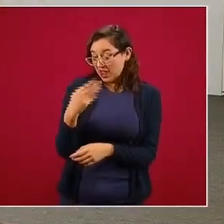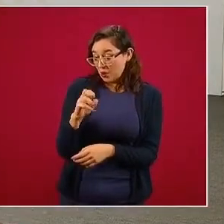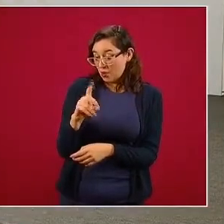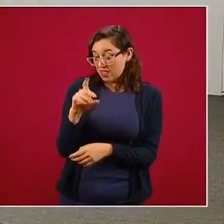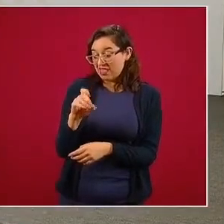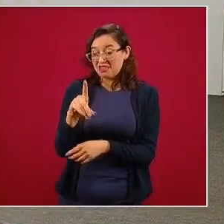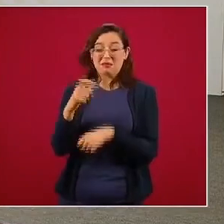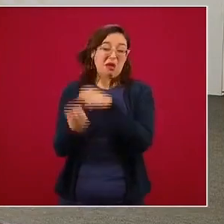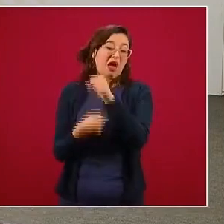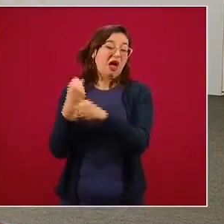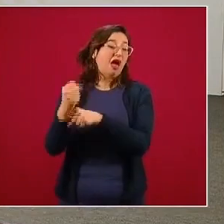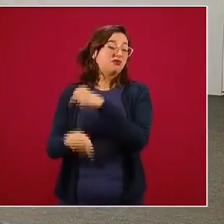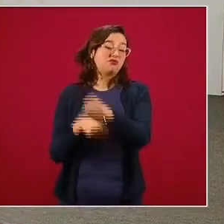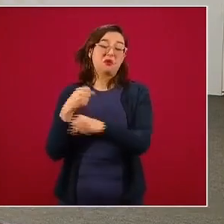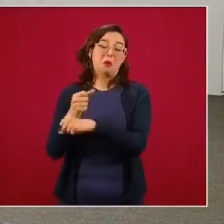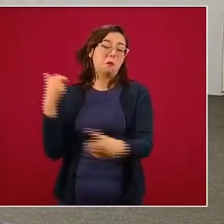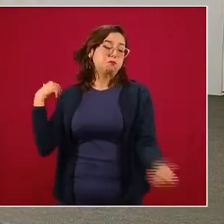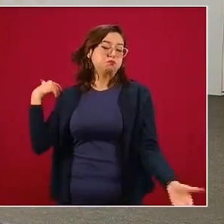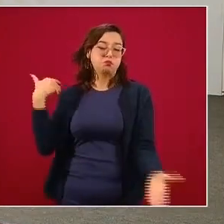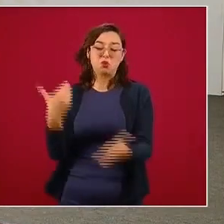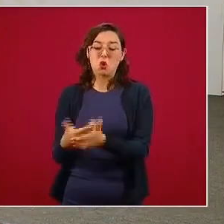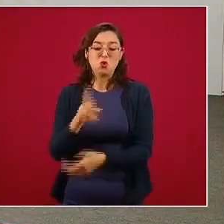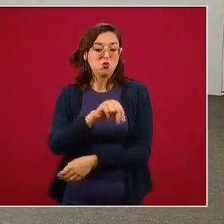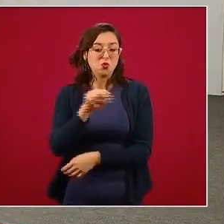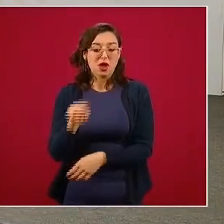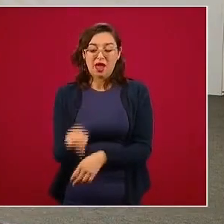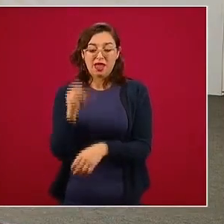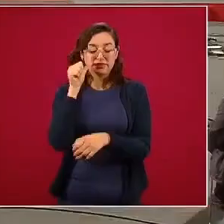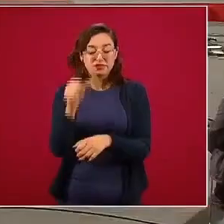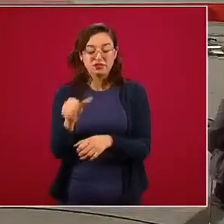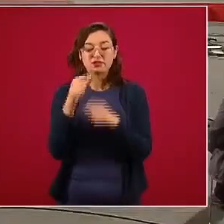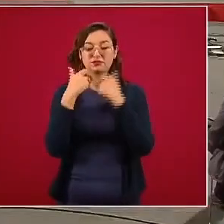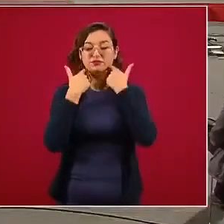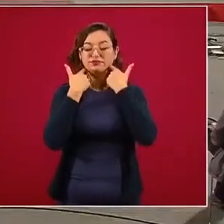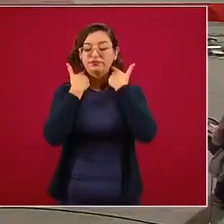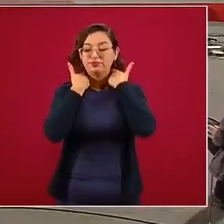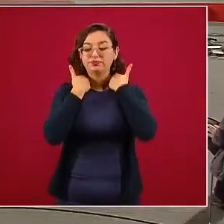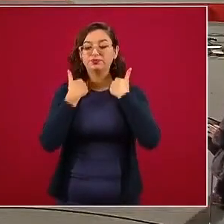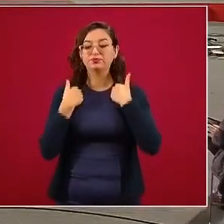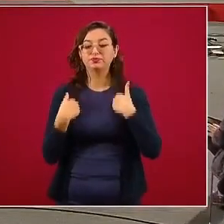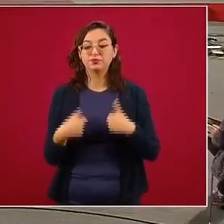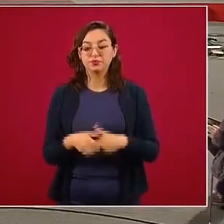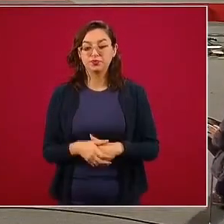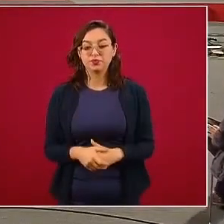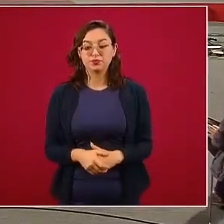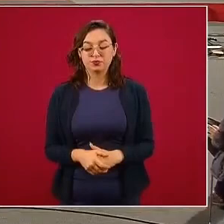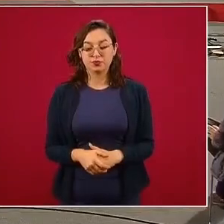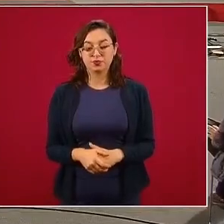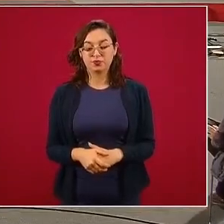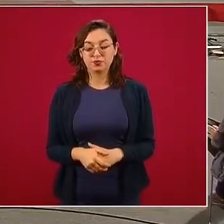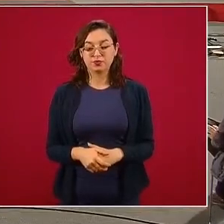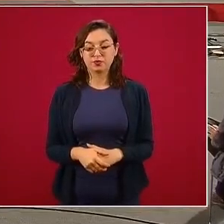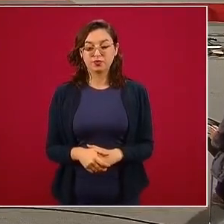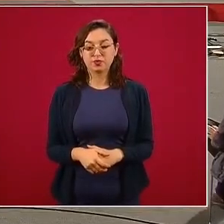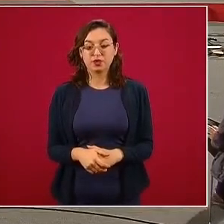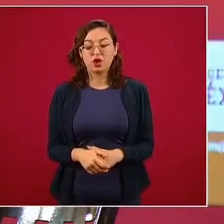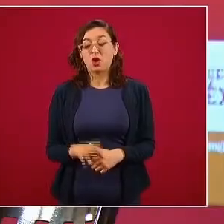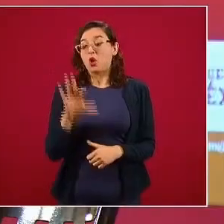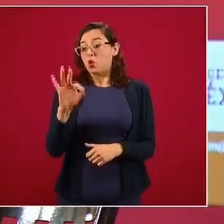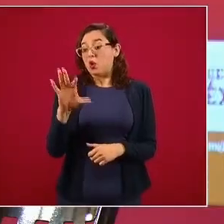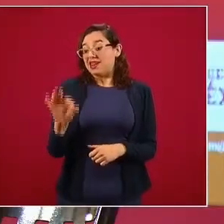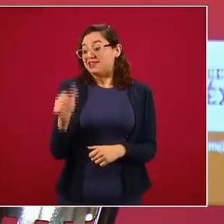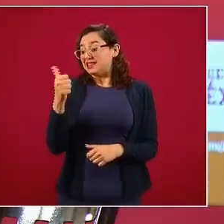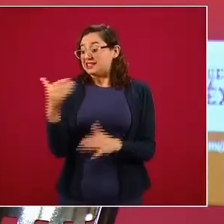de muchos años nuestro Sistema Nacional de Salud. Que ocurran estas 46,000 o